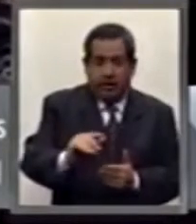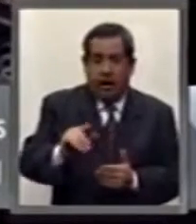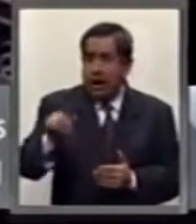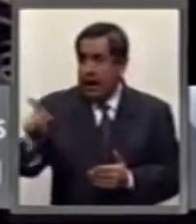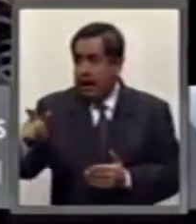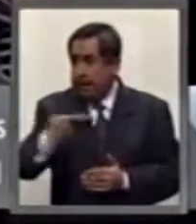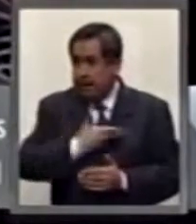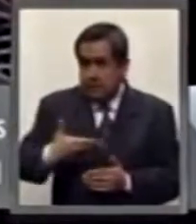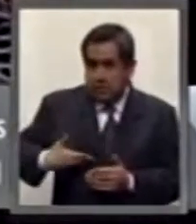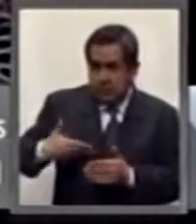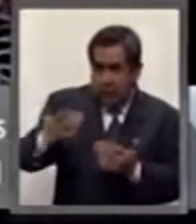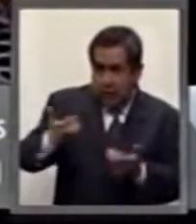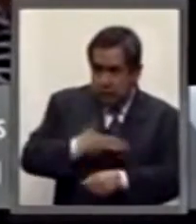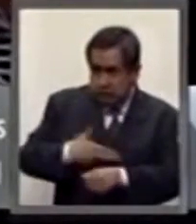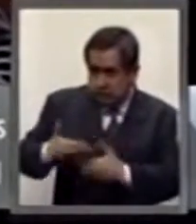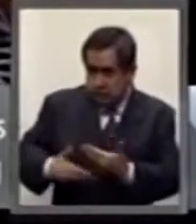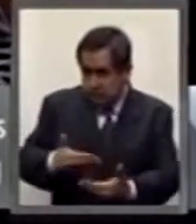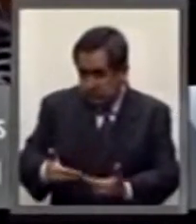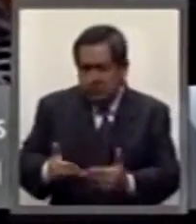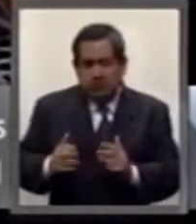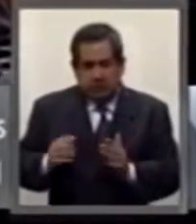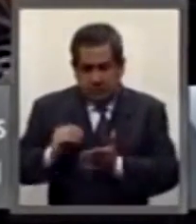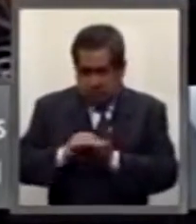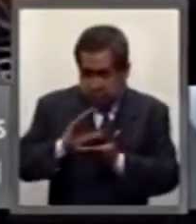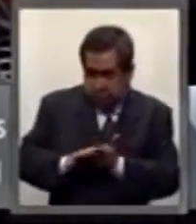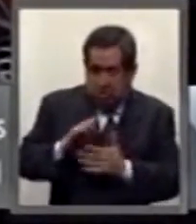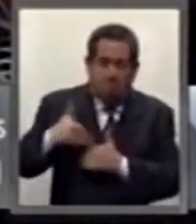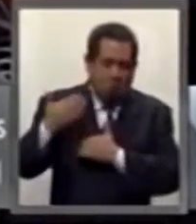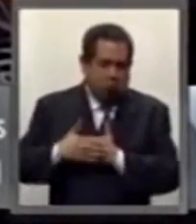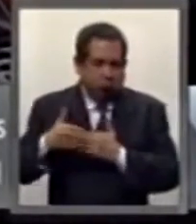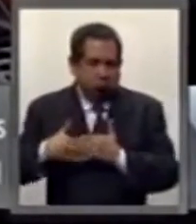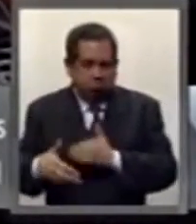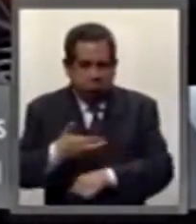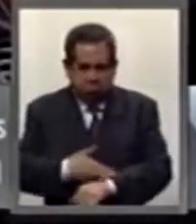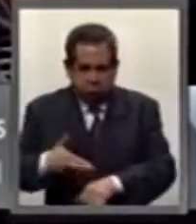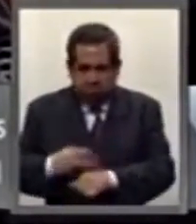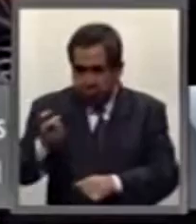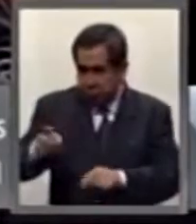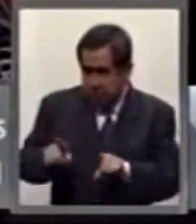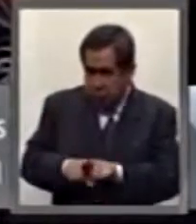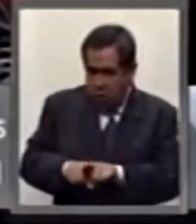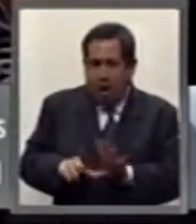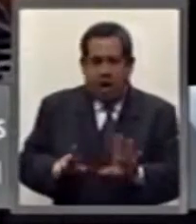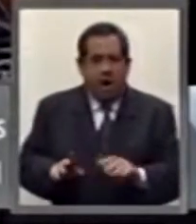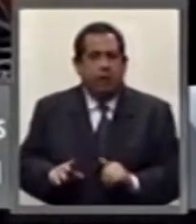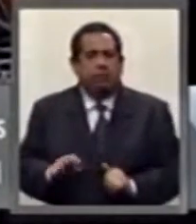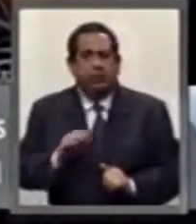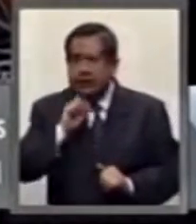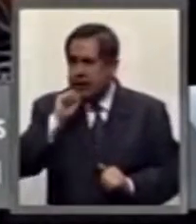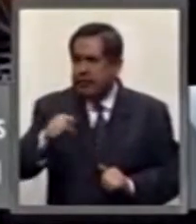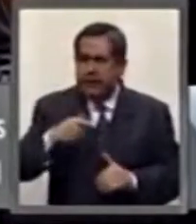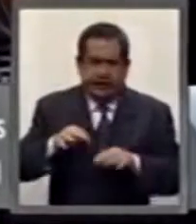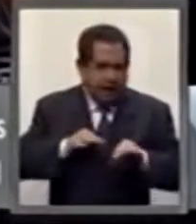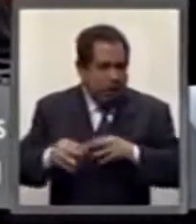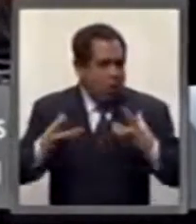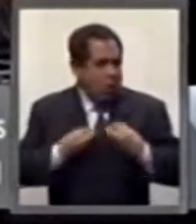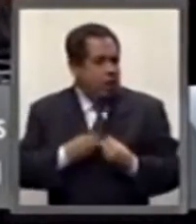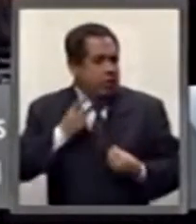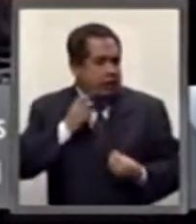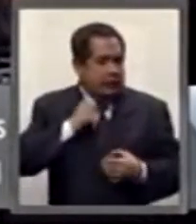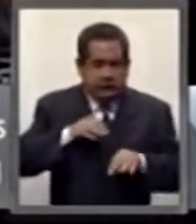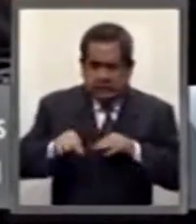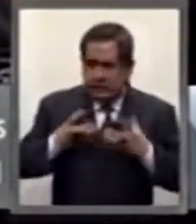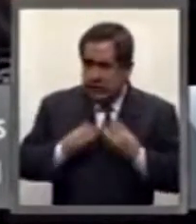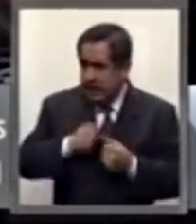Ejecutivo implementa y seguramente implementará derivado de esto, y así como el trabajo legislativo